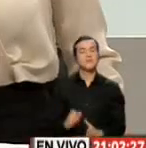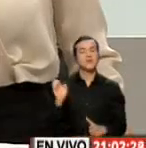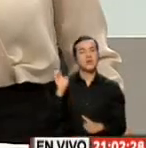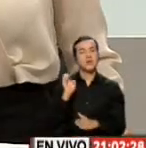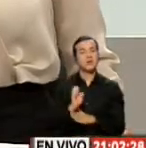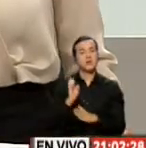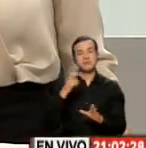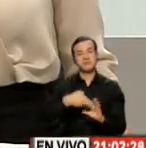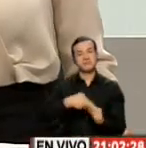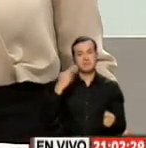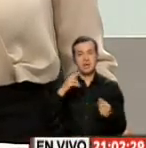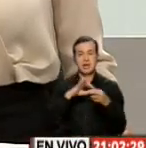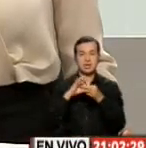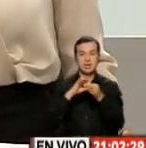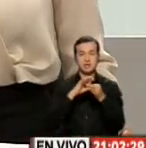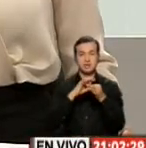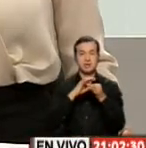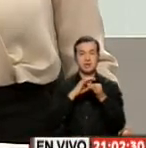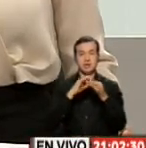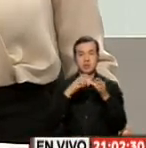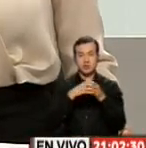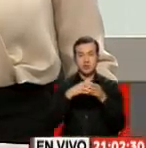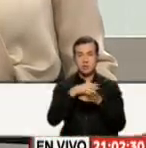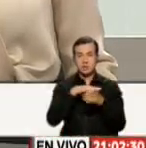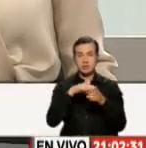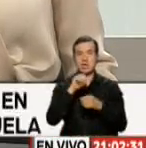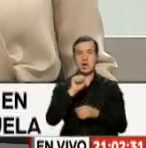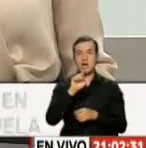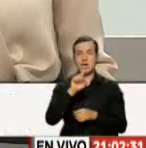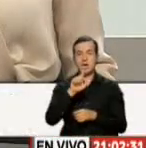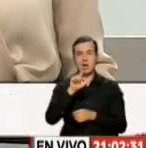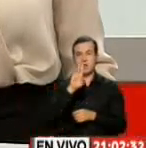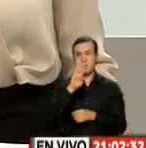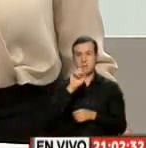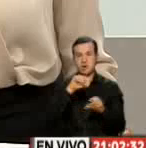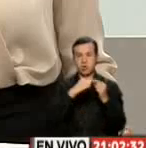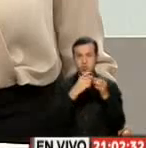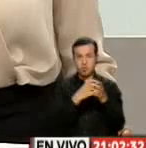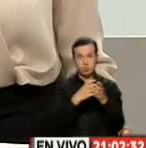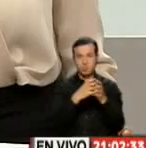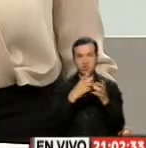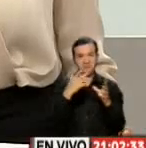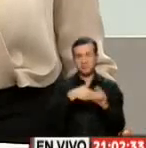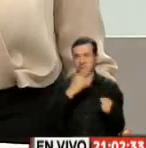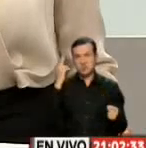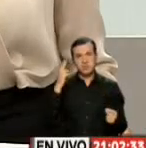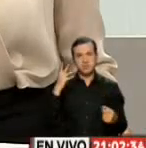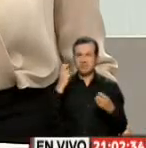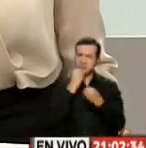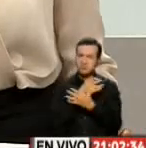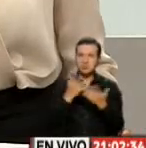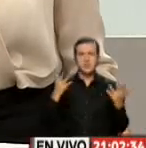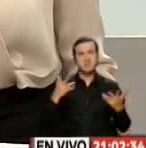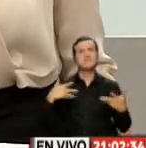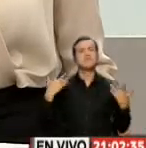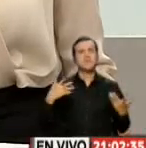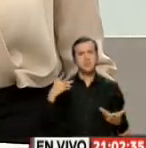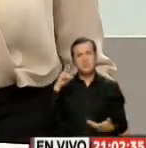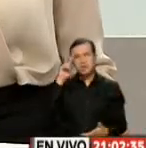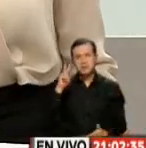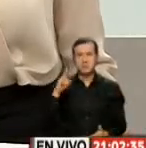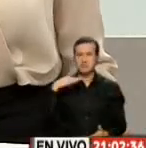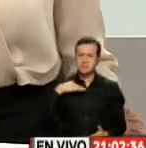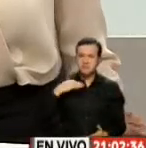Ecuador se retiró de la Alianza Bolivariana para los Pueblos de Nuestra América, ALBA, y manifestó su frustración de voluntad política de